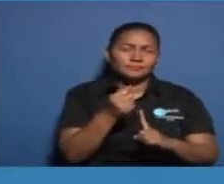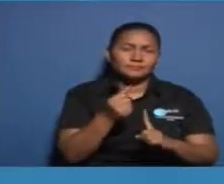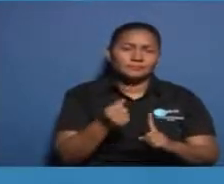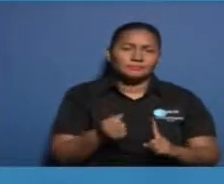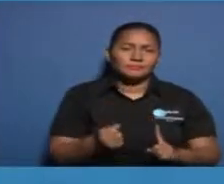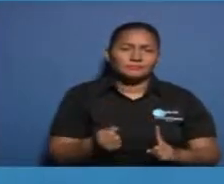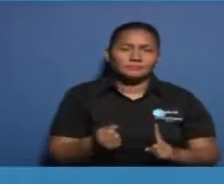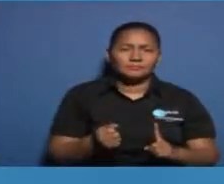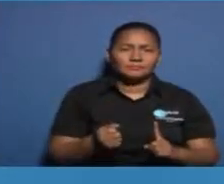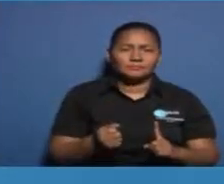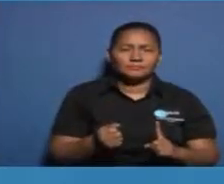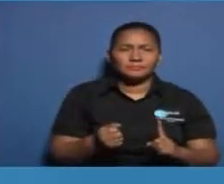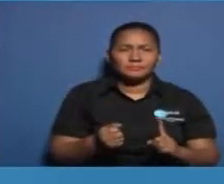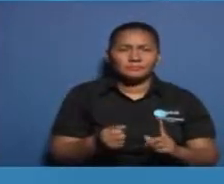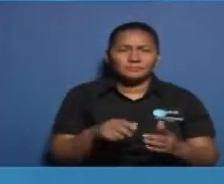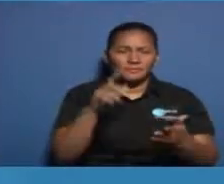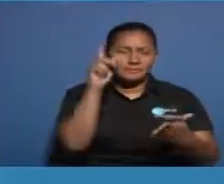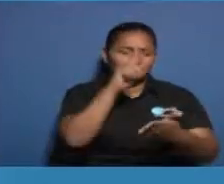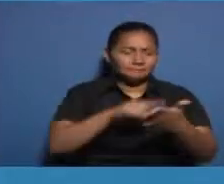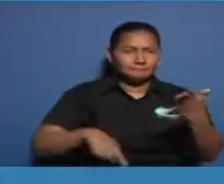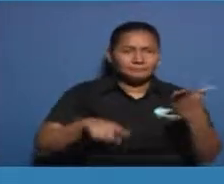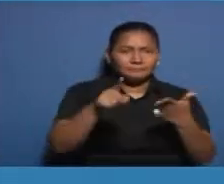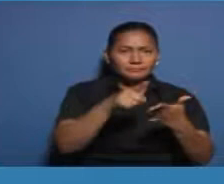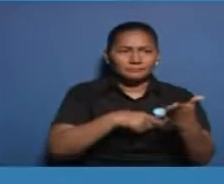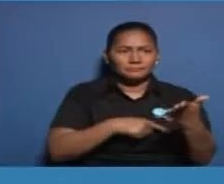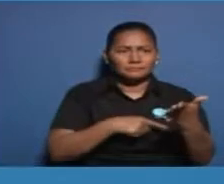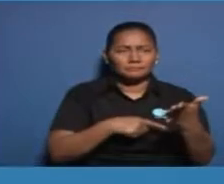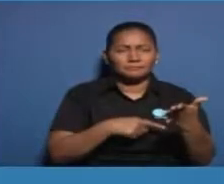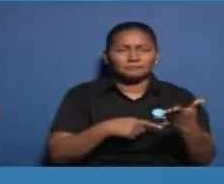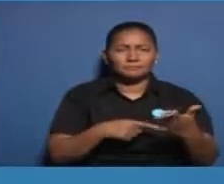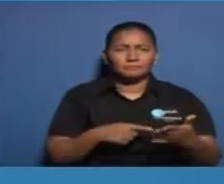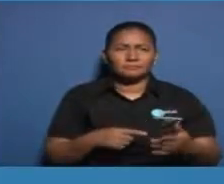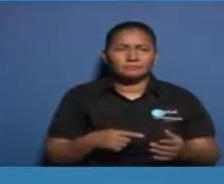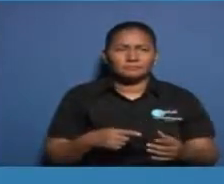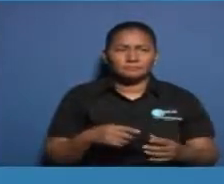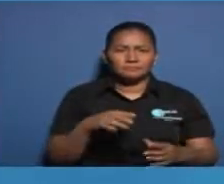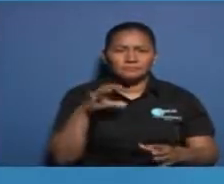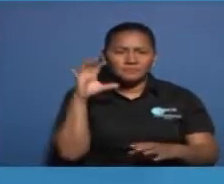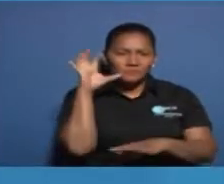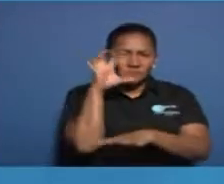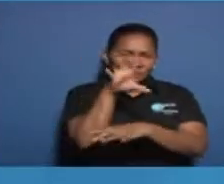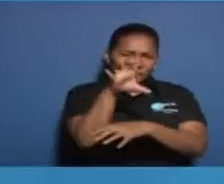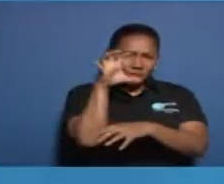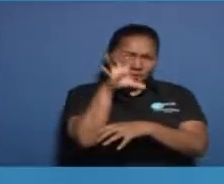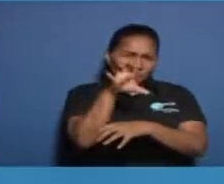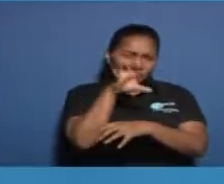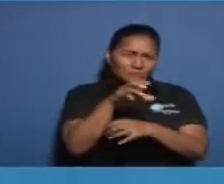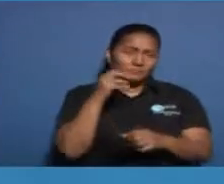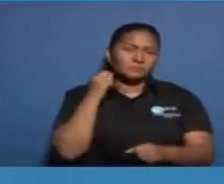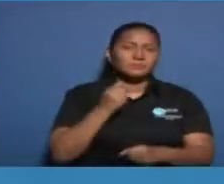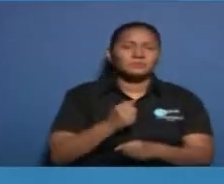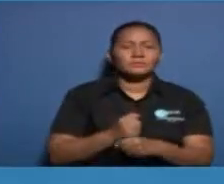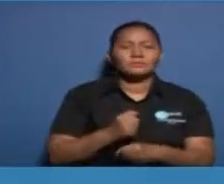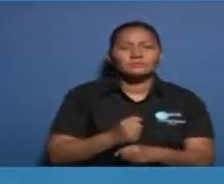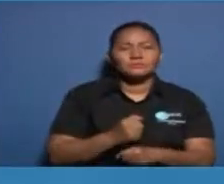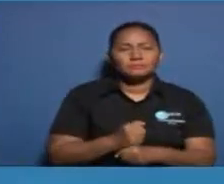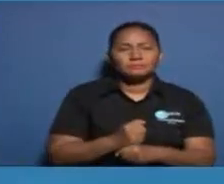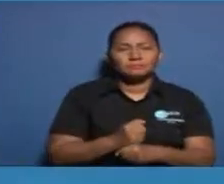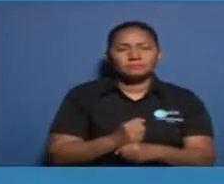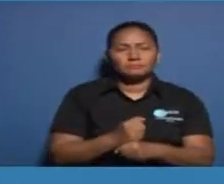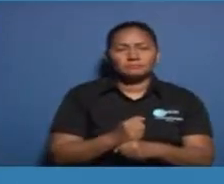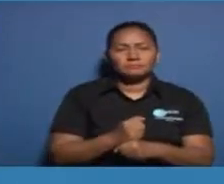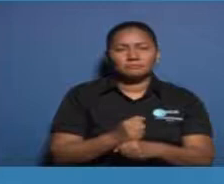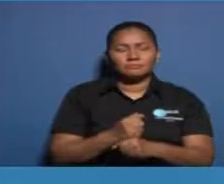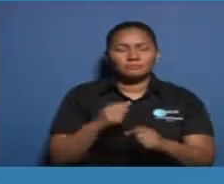de discriminación o forma de discriminación de hostigamiento y acoso laboral y sexual en en el trabajo o en los espacios